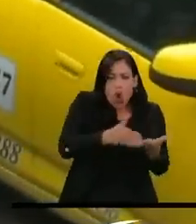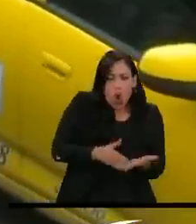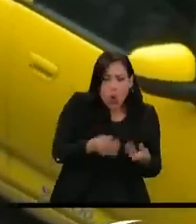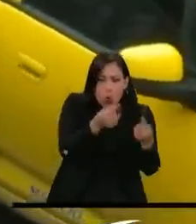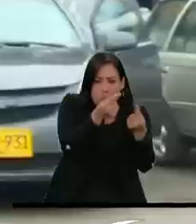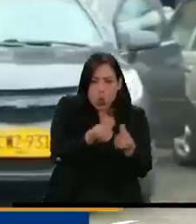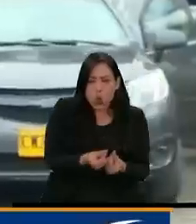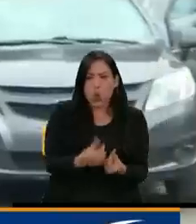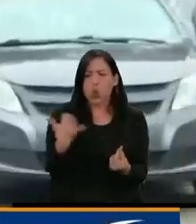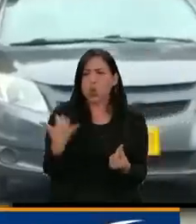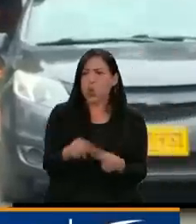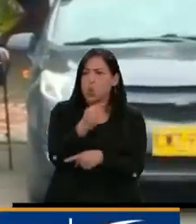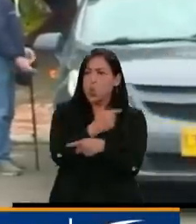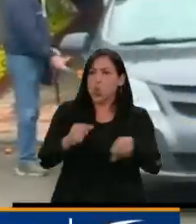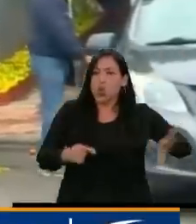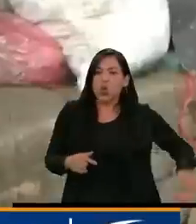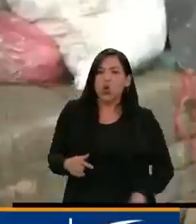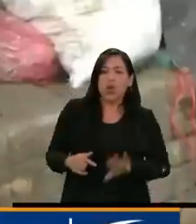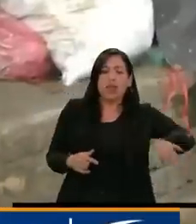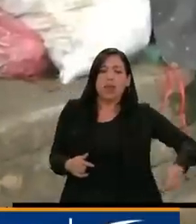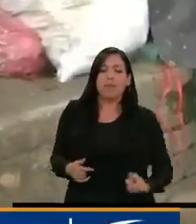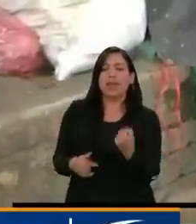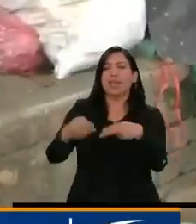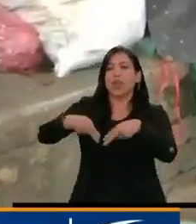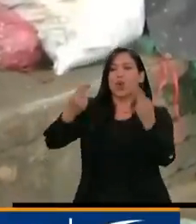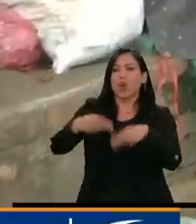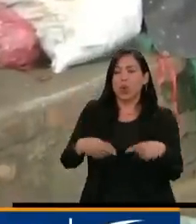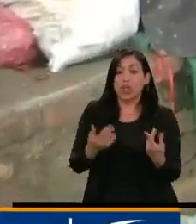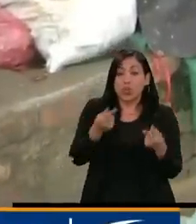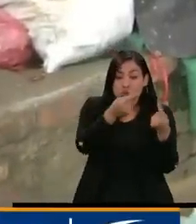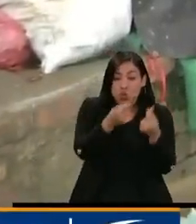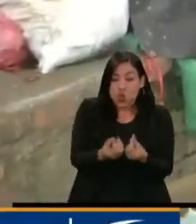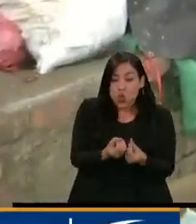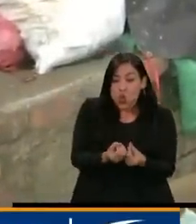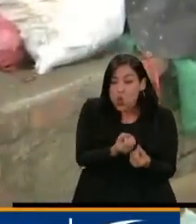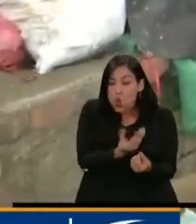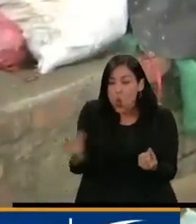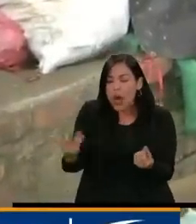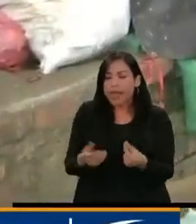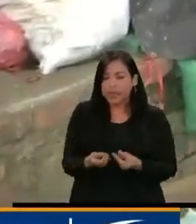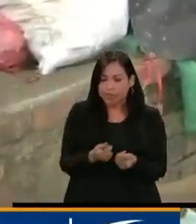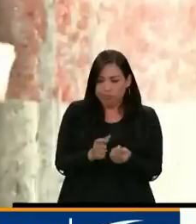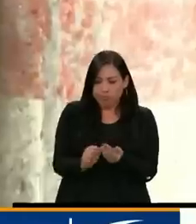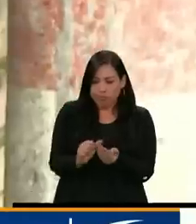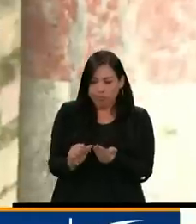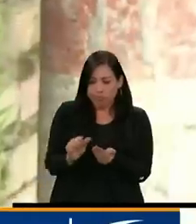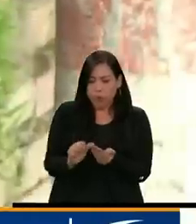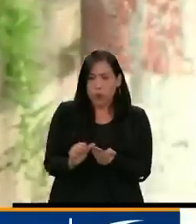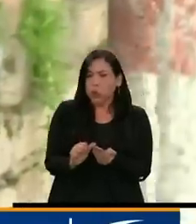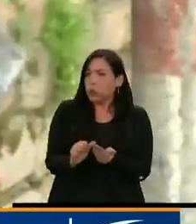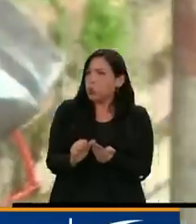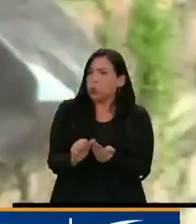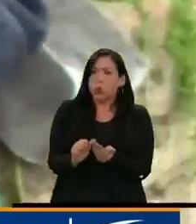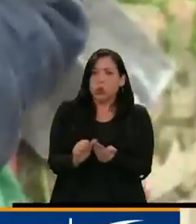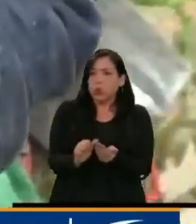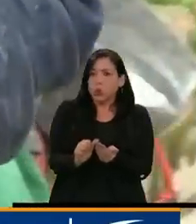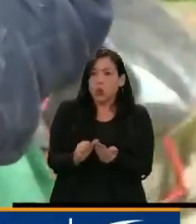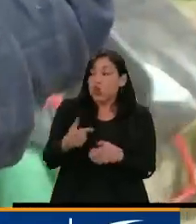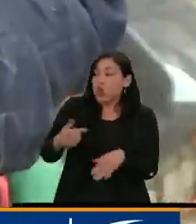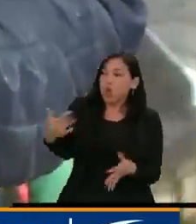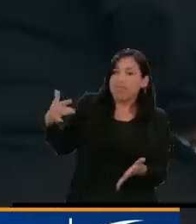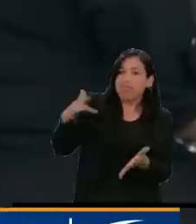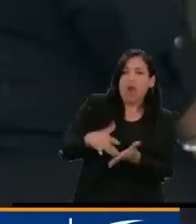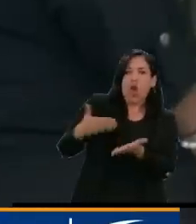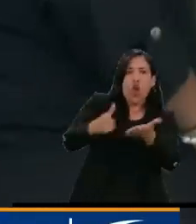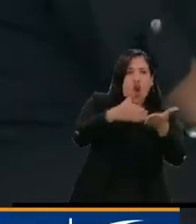para la semana en una plaza de Tunja. 200, 400. Dice que los billeticos con los que